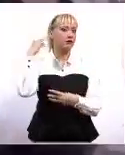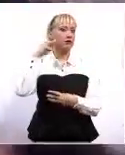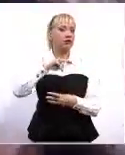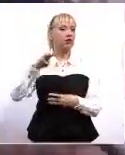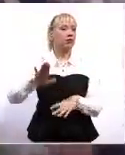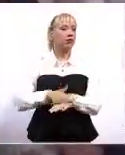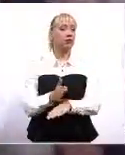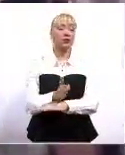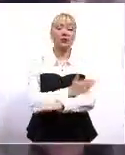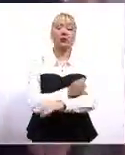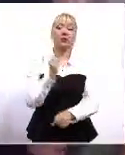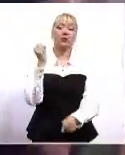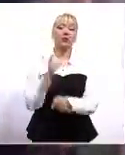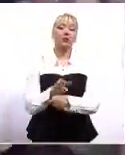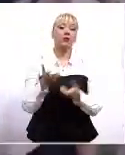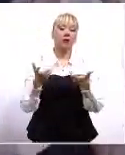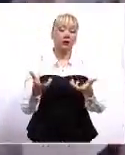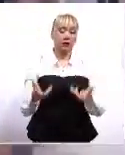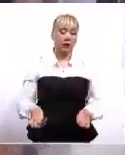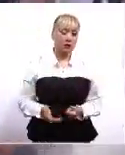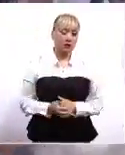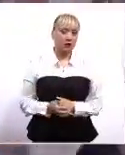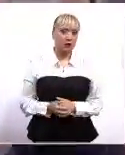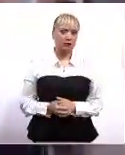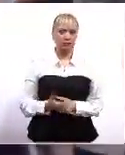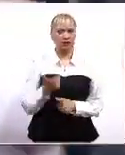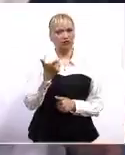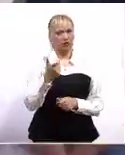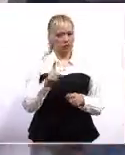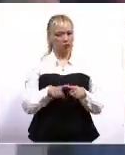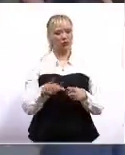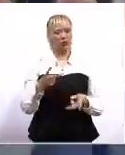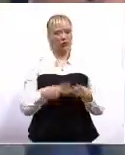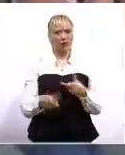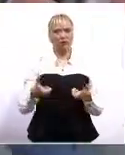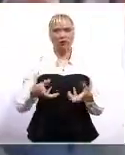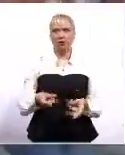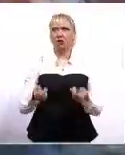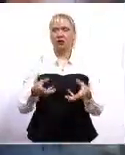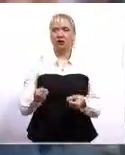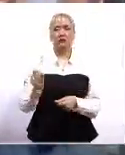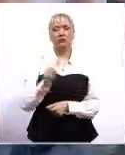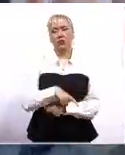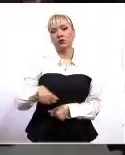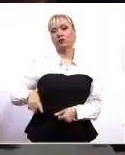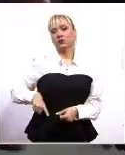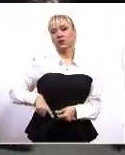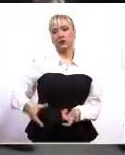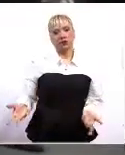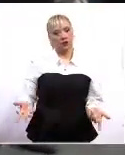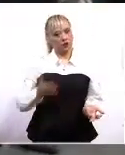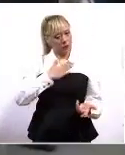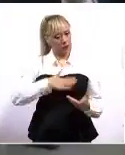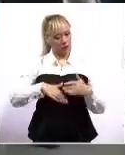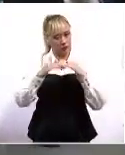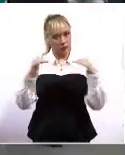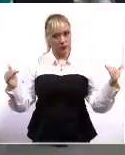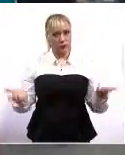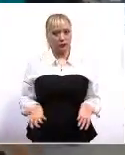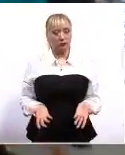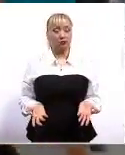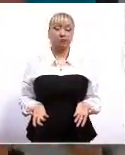precampaña y campaña, así como por uso indebido de recursos públicos y vulneración al principio de imparcialidad. Esto derivado